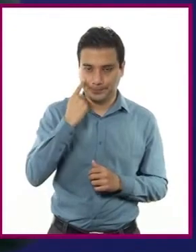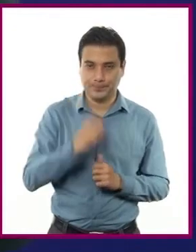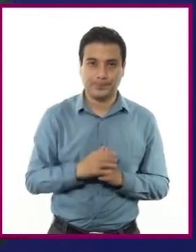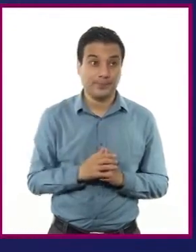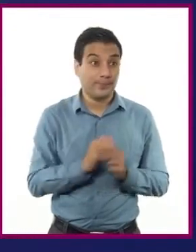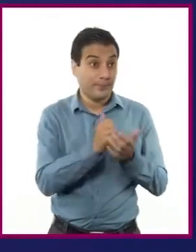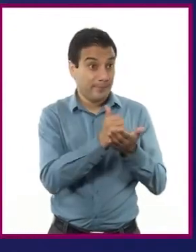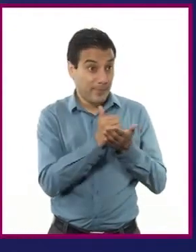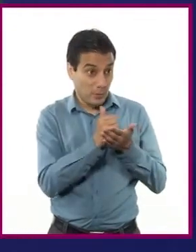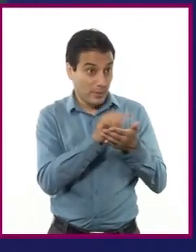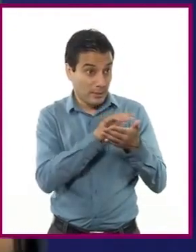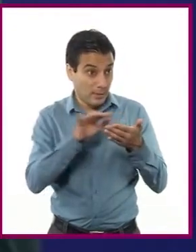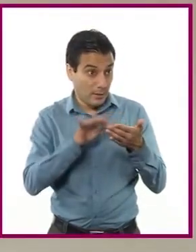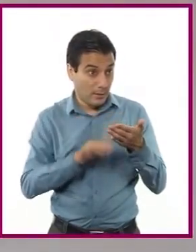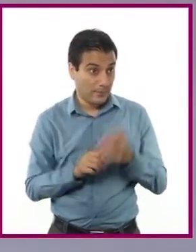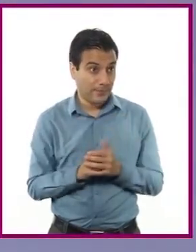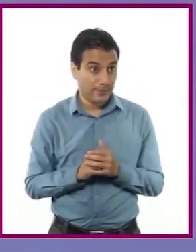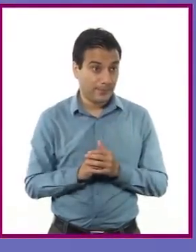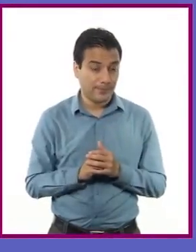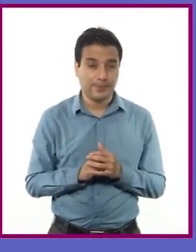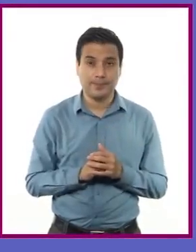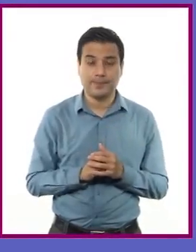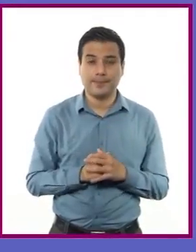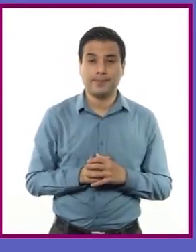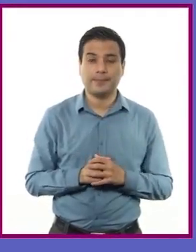a leer, Elena?